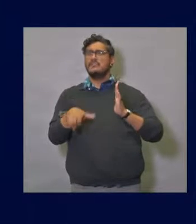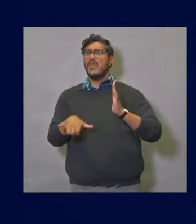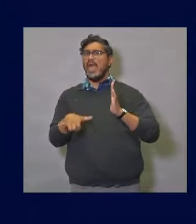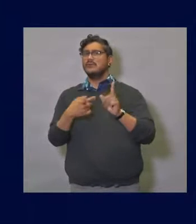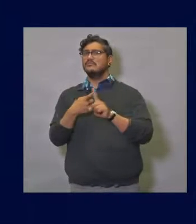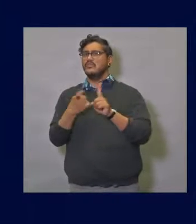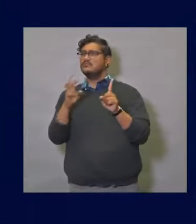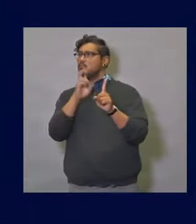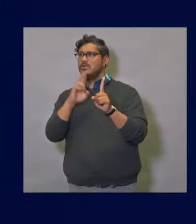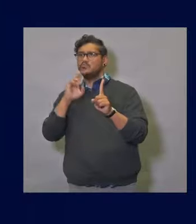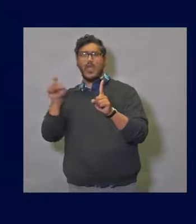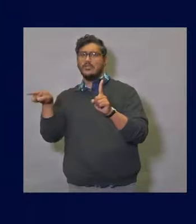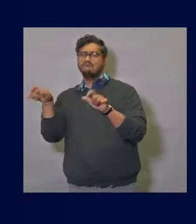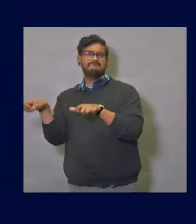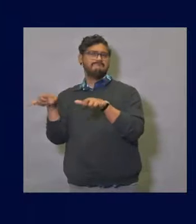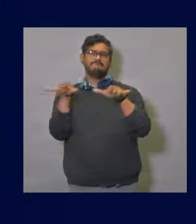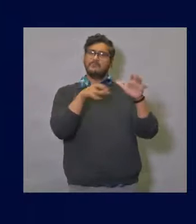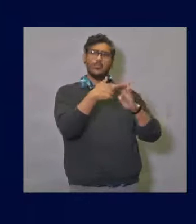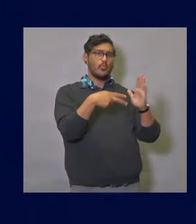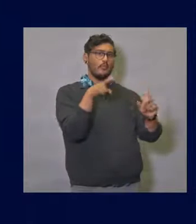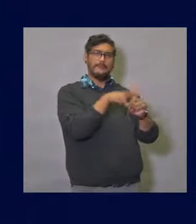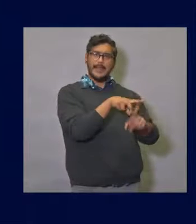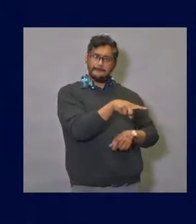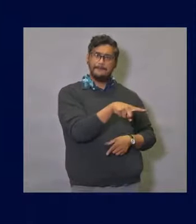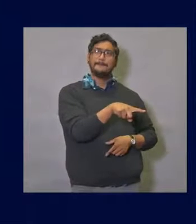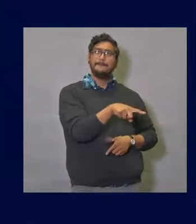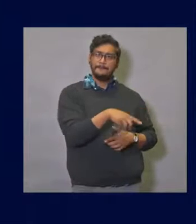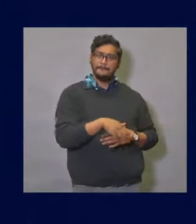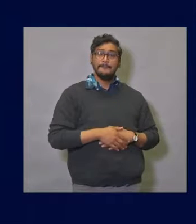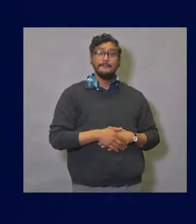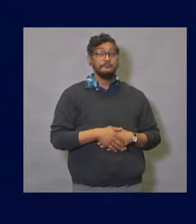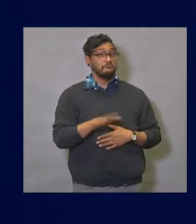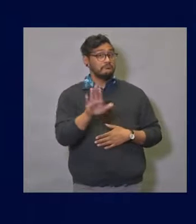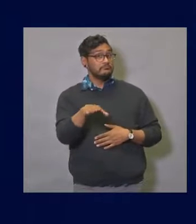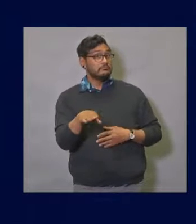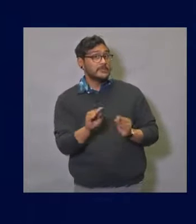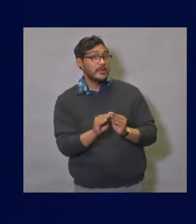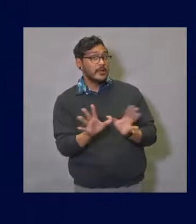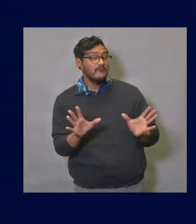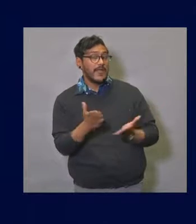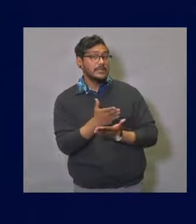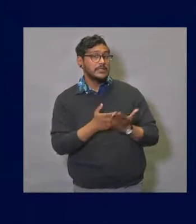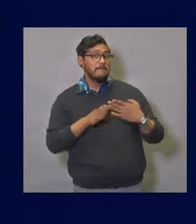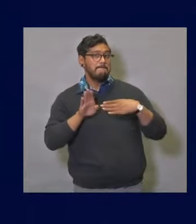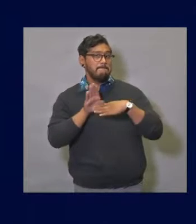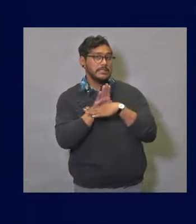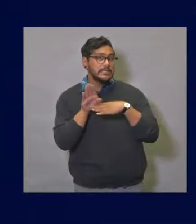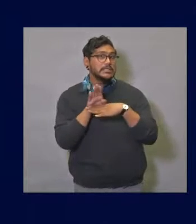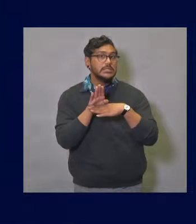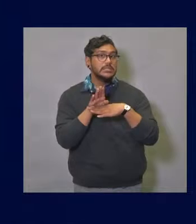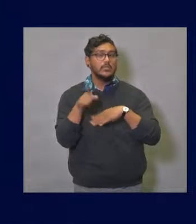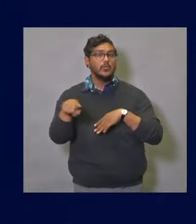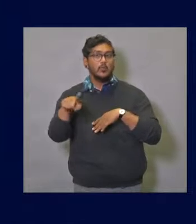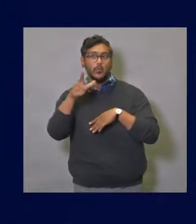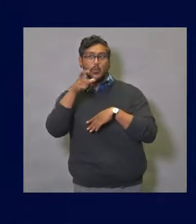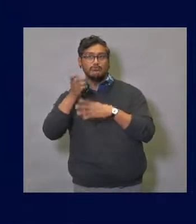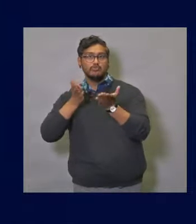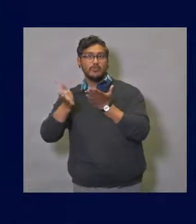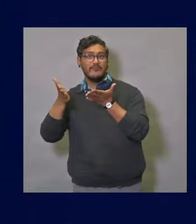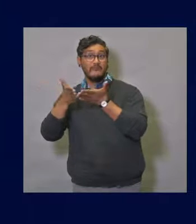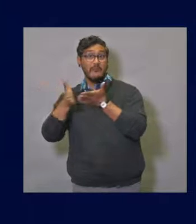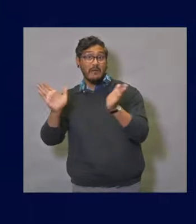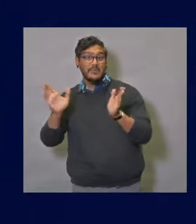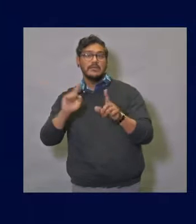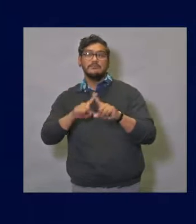los restaurantes. También brindamos claridad para ciertos tipos de negocios que sirven al público, pero que no